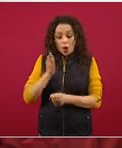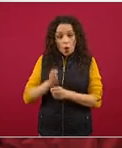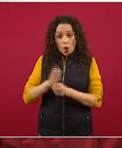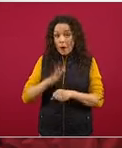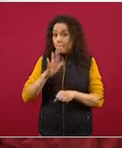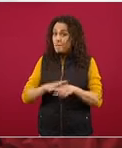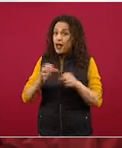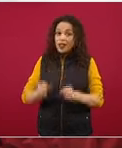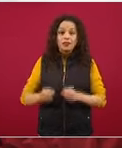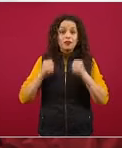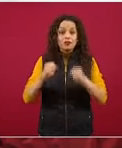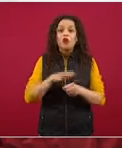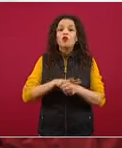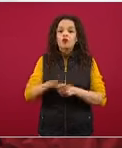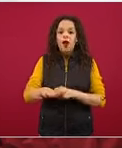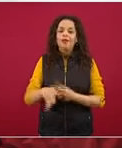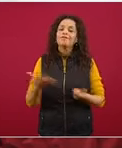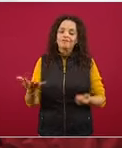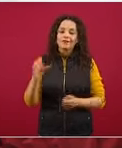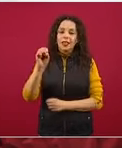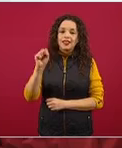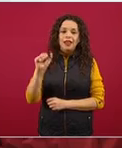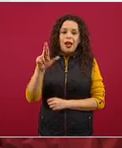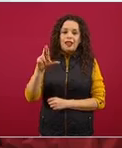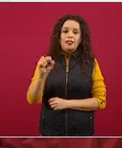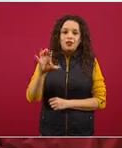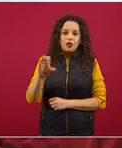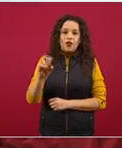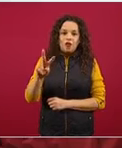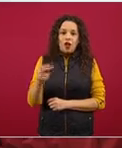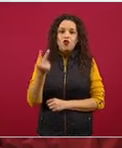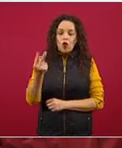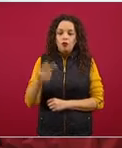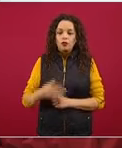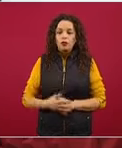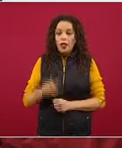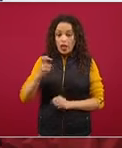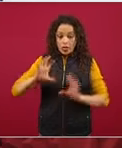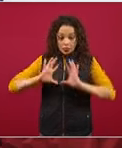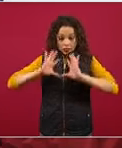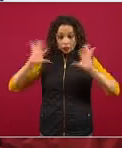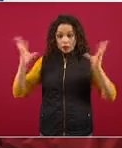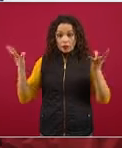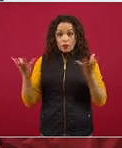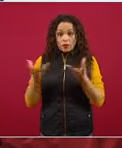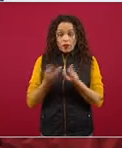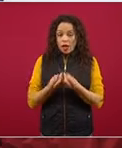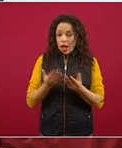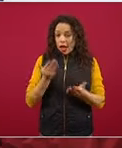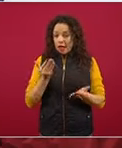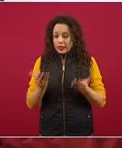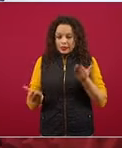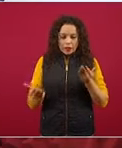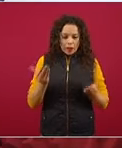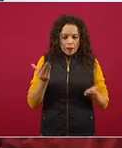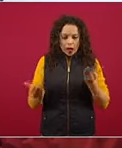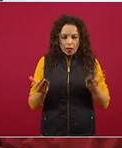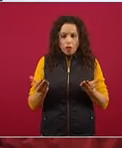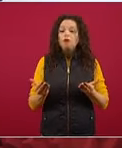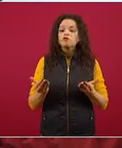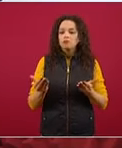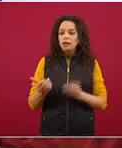el virus SARS-CoV-2. De este total de casos estimados, está estimado que el